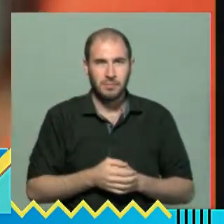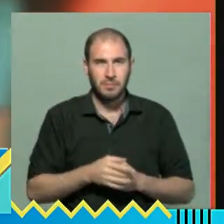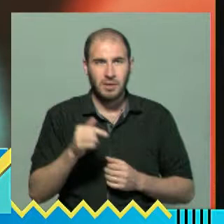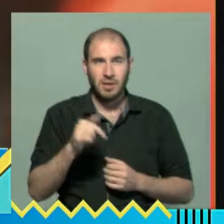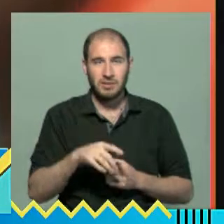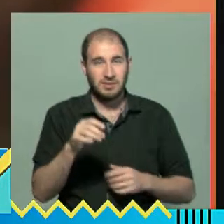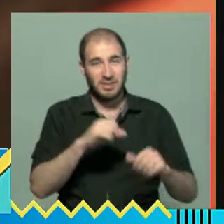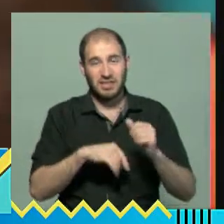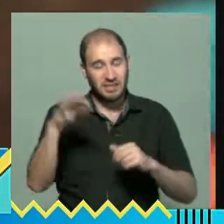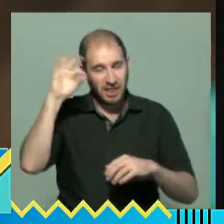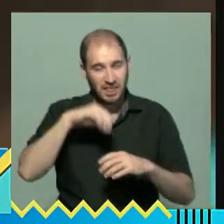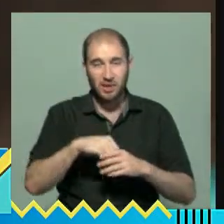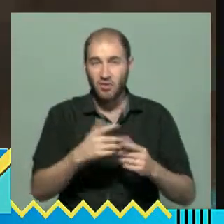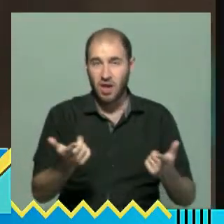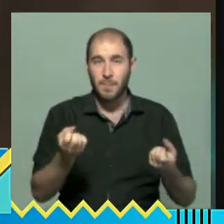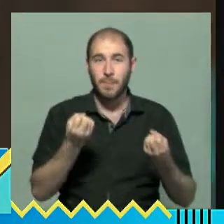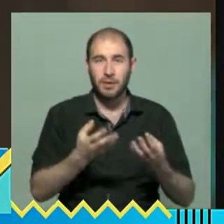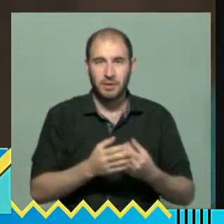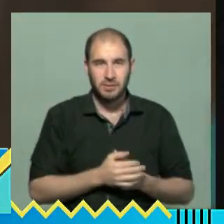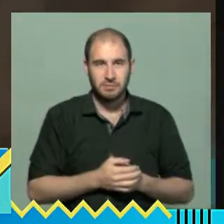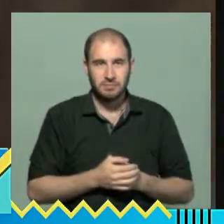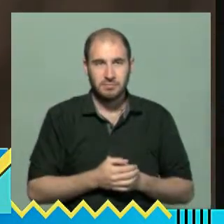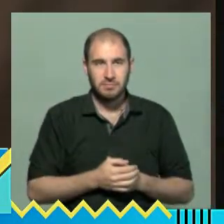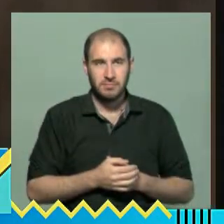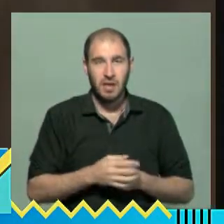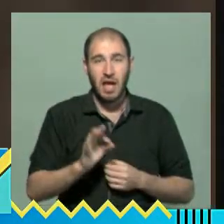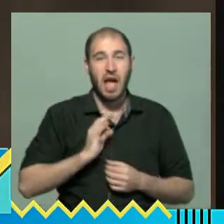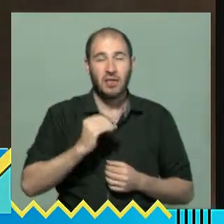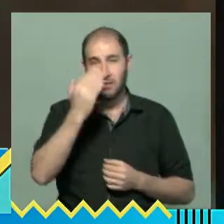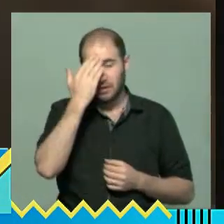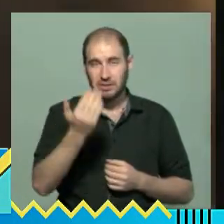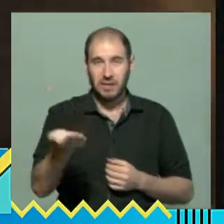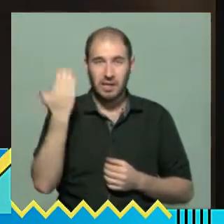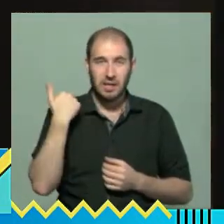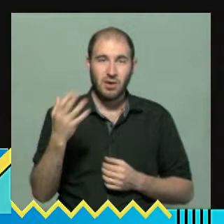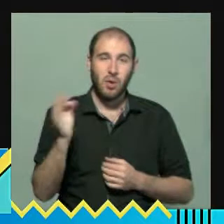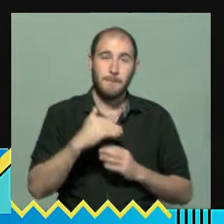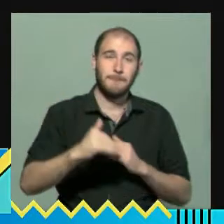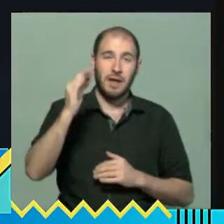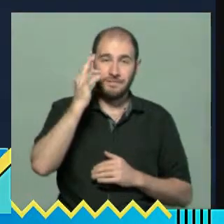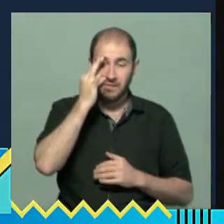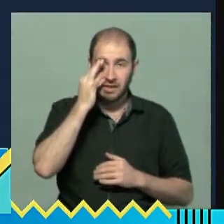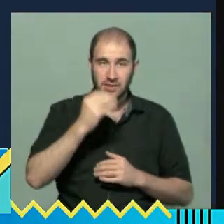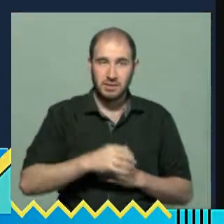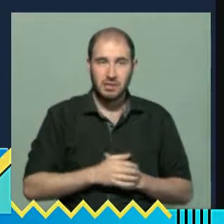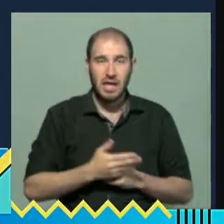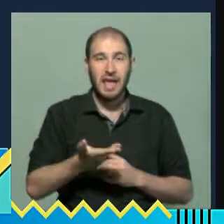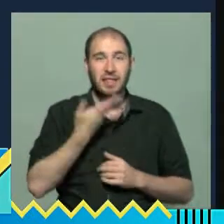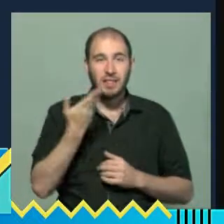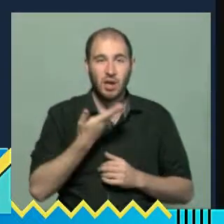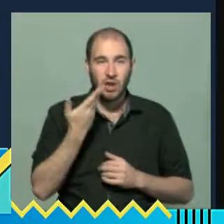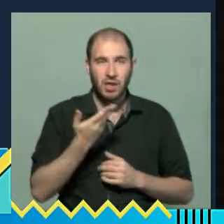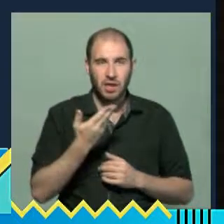no hay nada, porque hace 15 años atrás, o un poquito más, 20, la teoría de